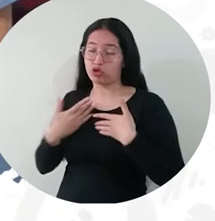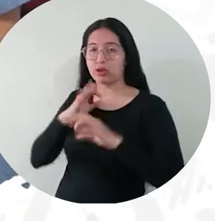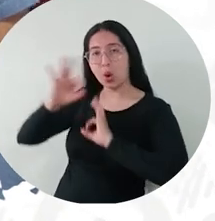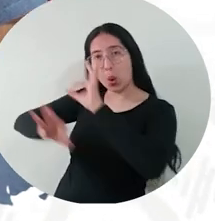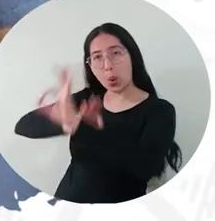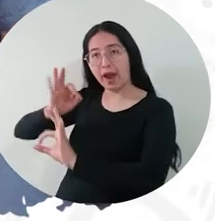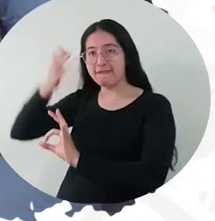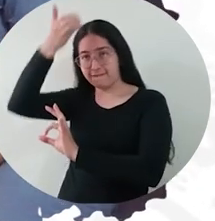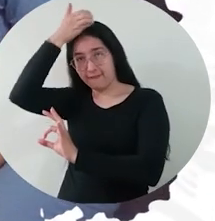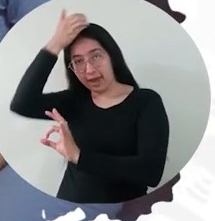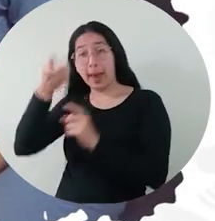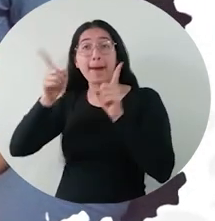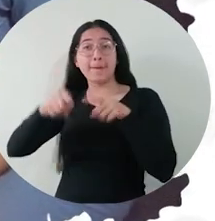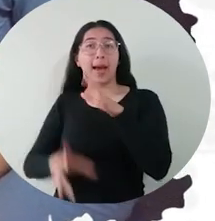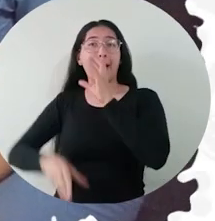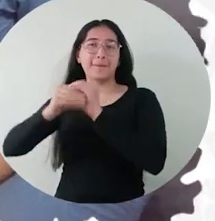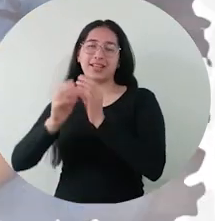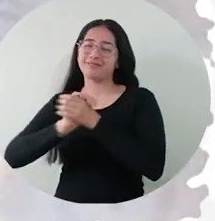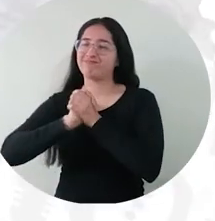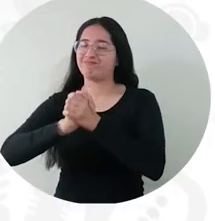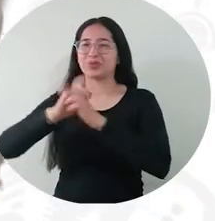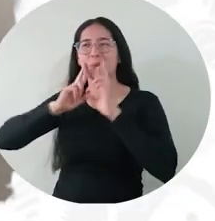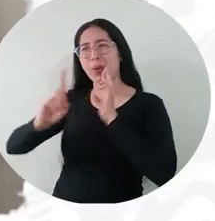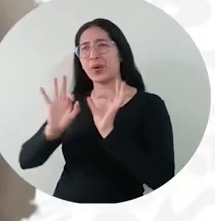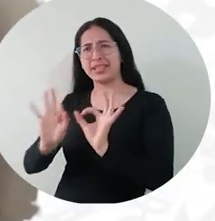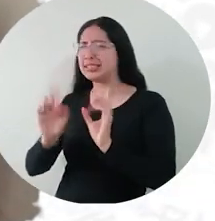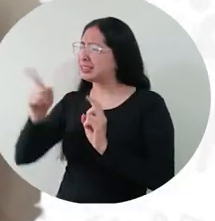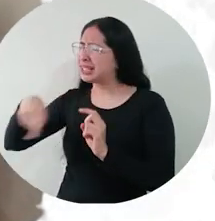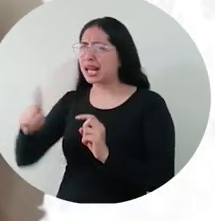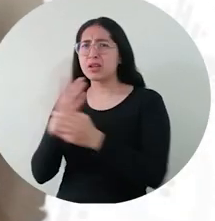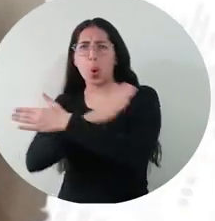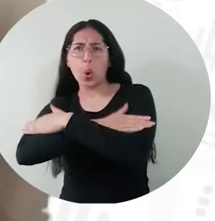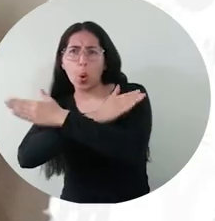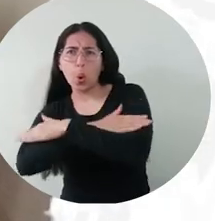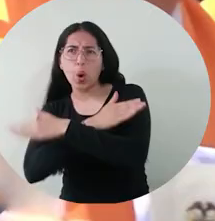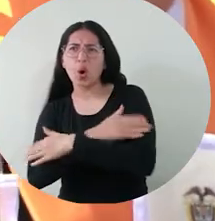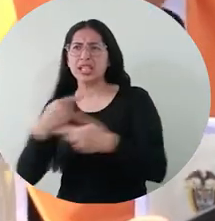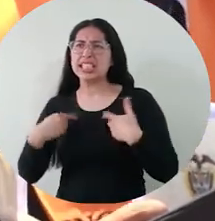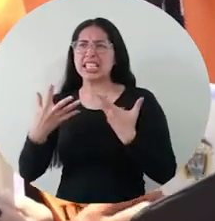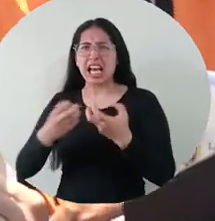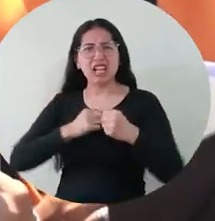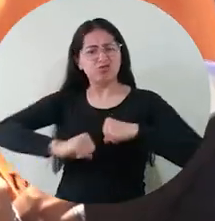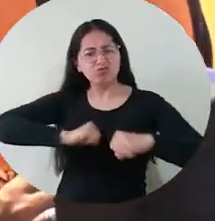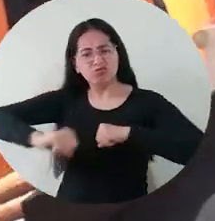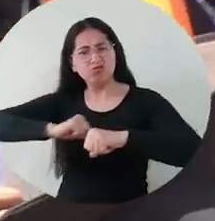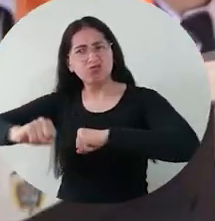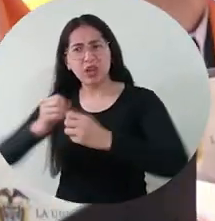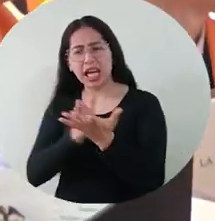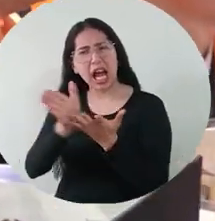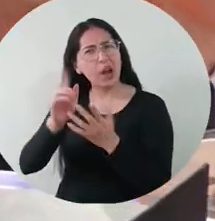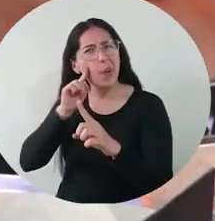de cuidado como enfermera, pero también hicimos una amistad. Es una niña muy juiciosa, empeñada en sacar